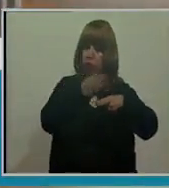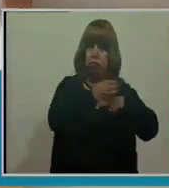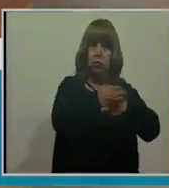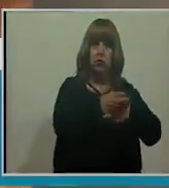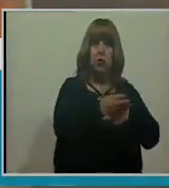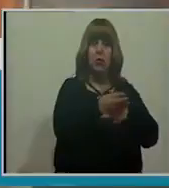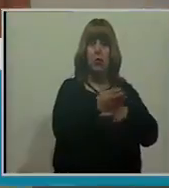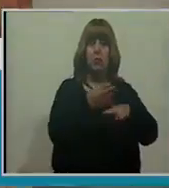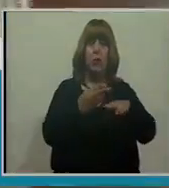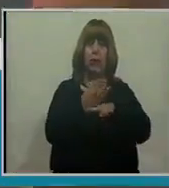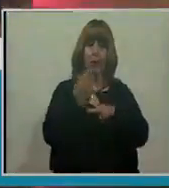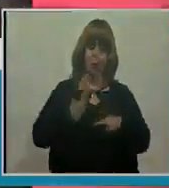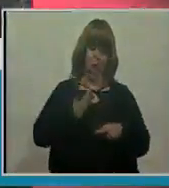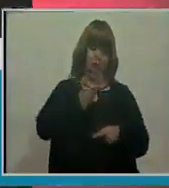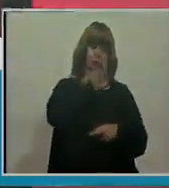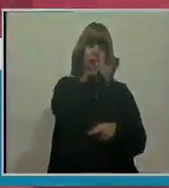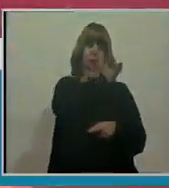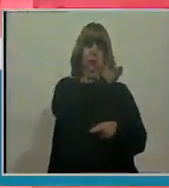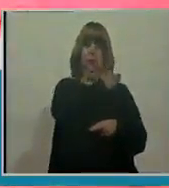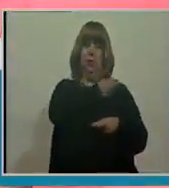pasó por arriba. Bueno,